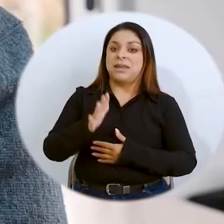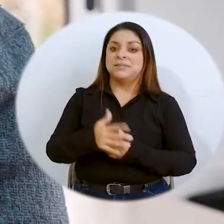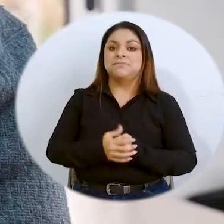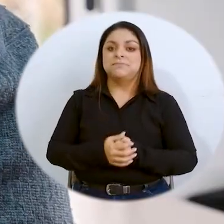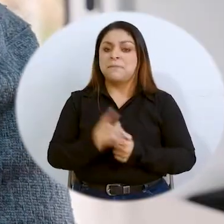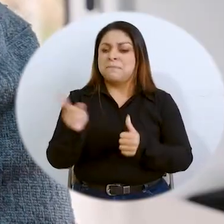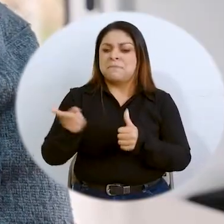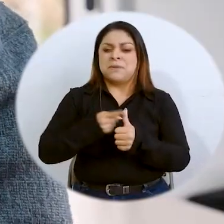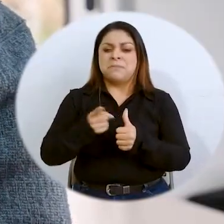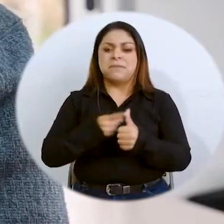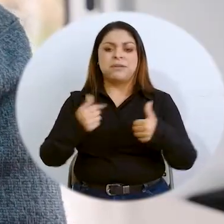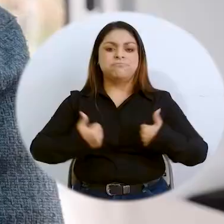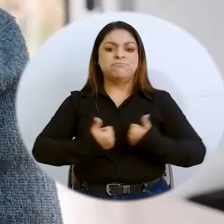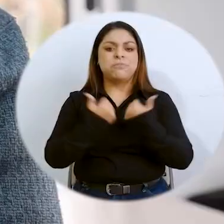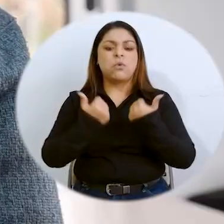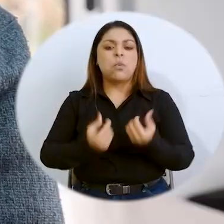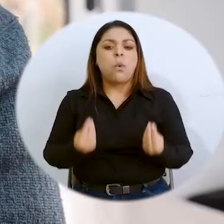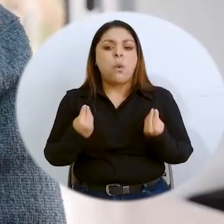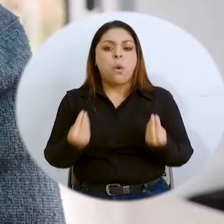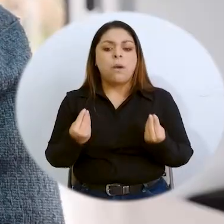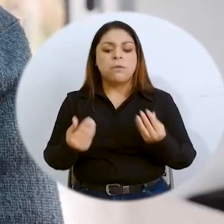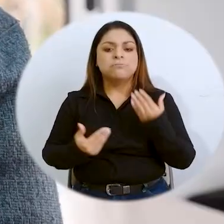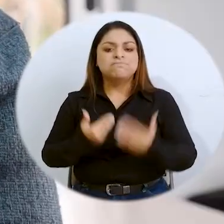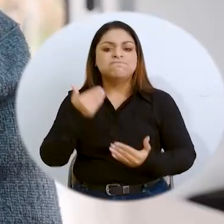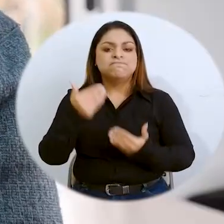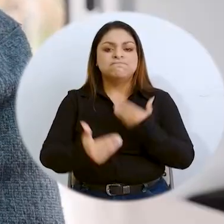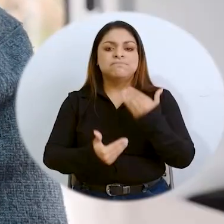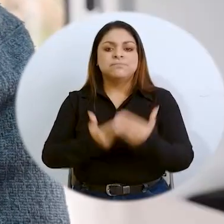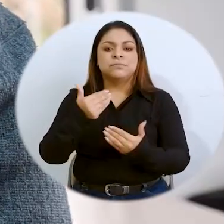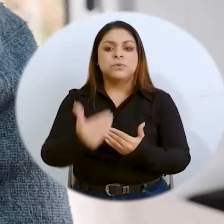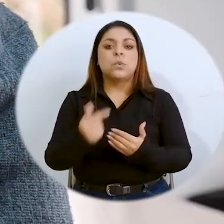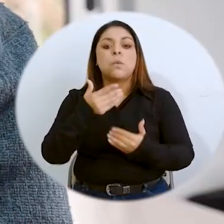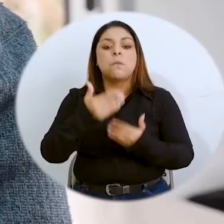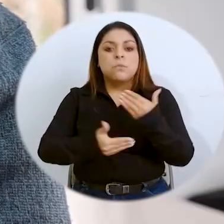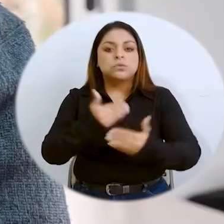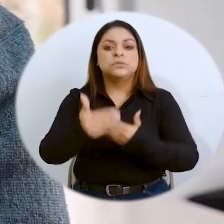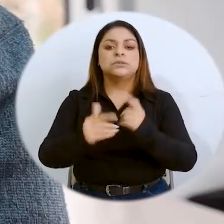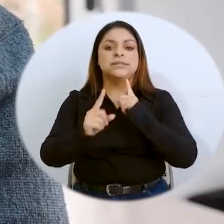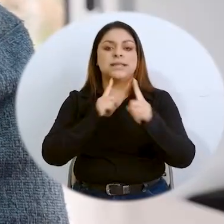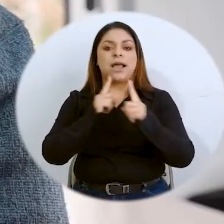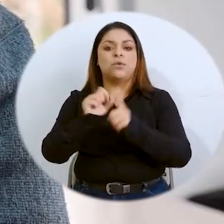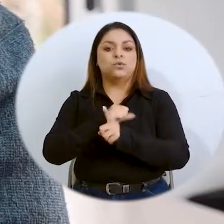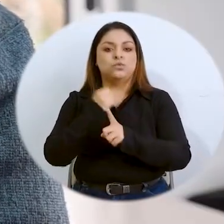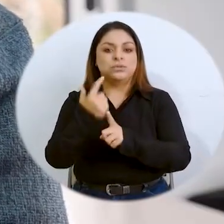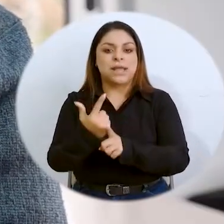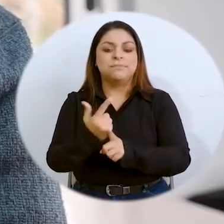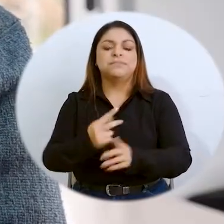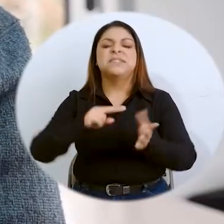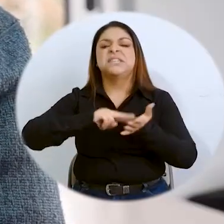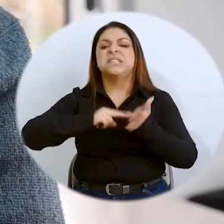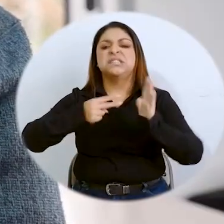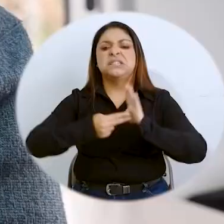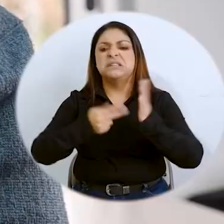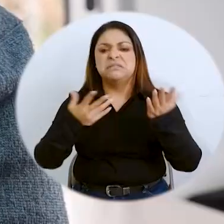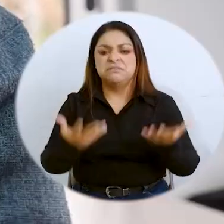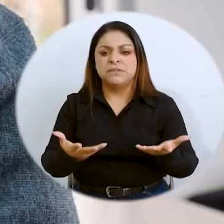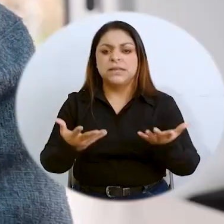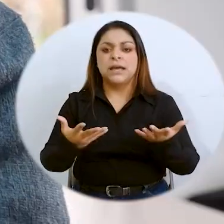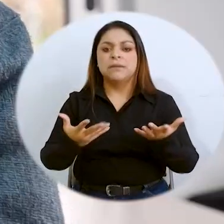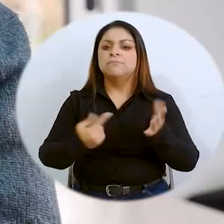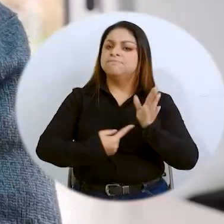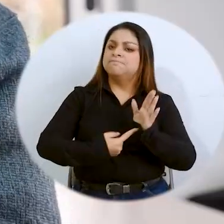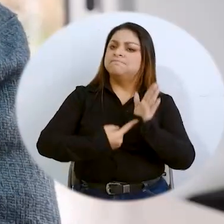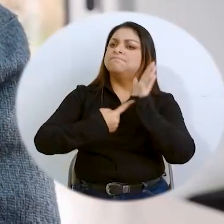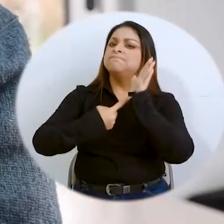Bueno, me parece que el primer reto es cómo avanzar hacia un proceso de diálogo social, es decir,